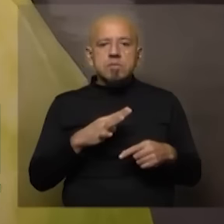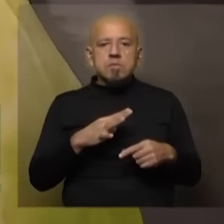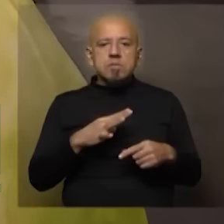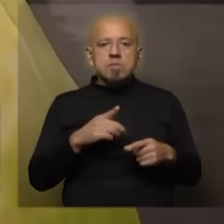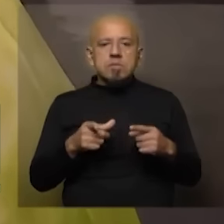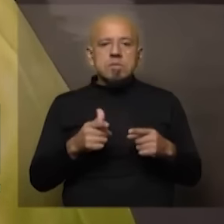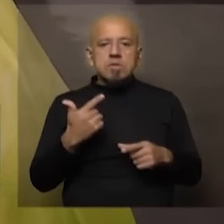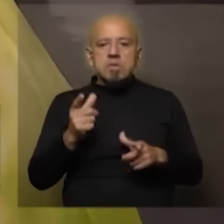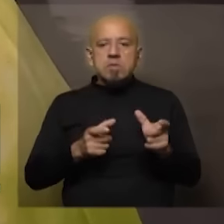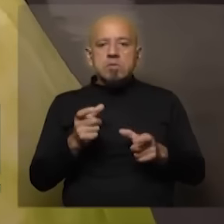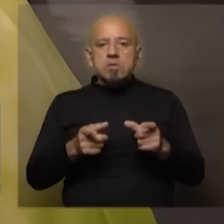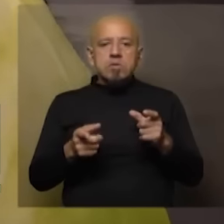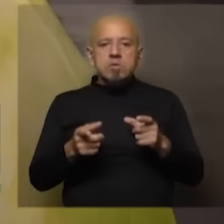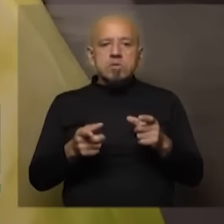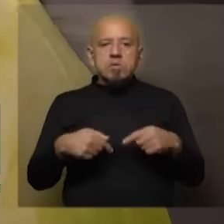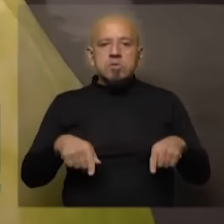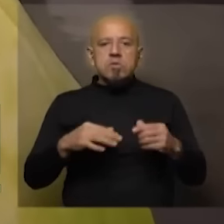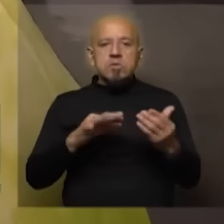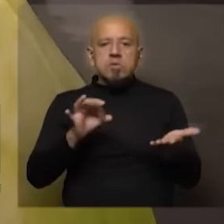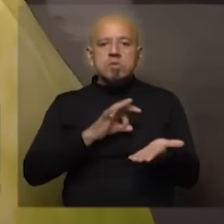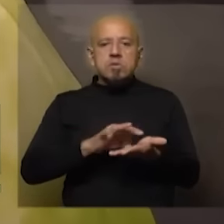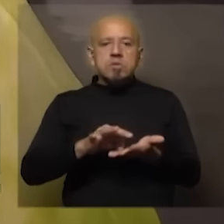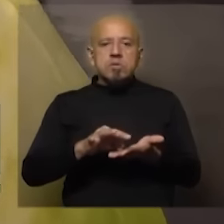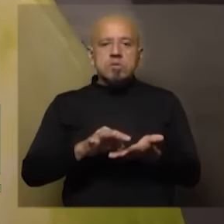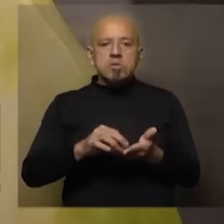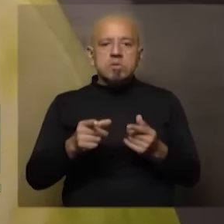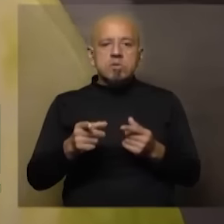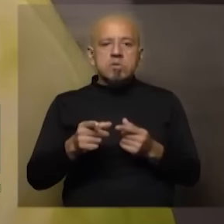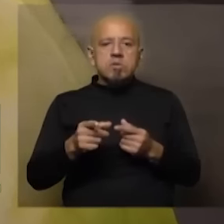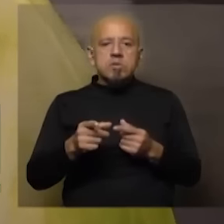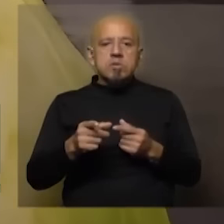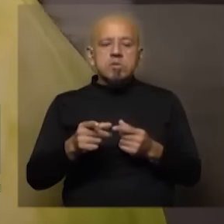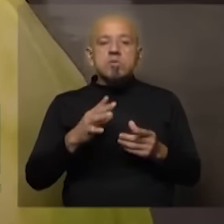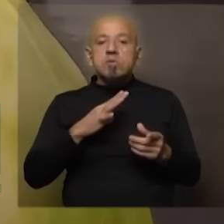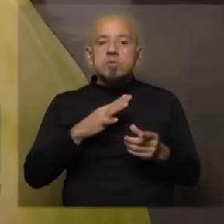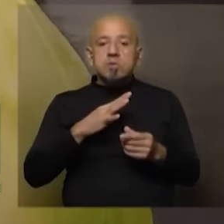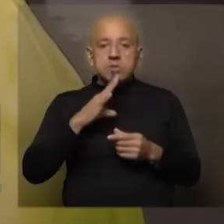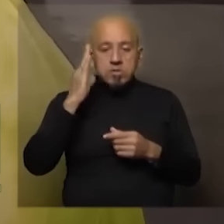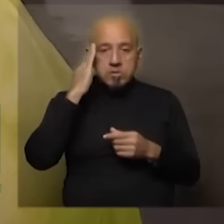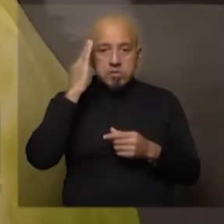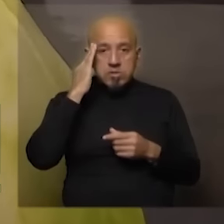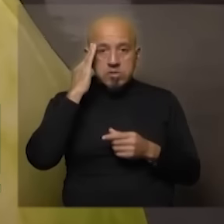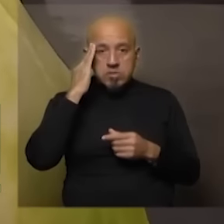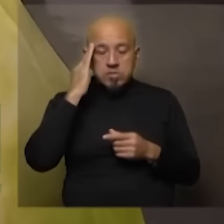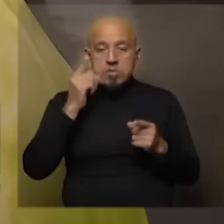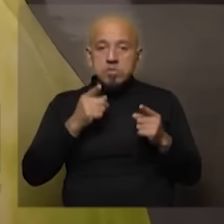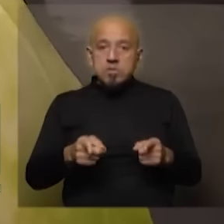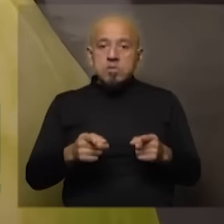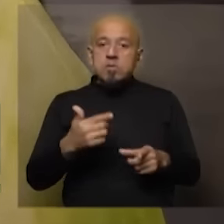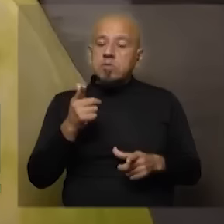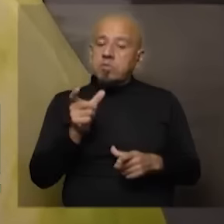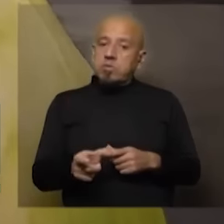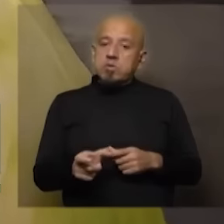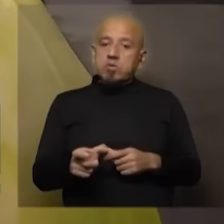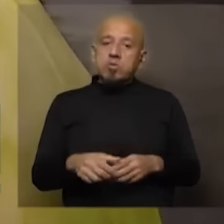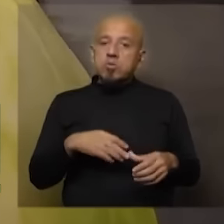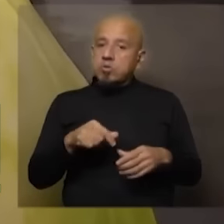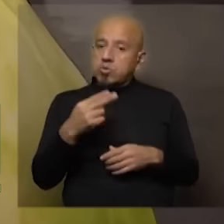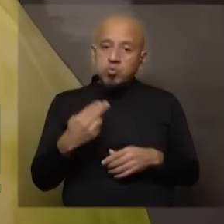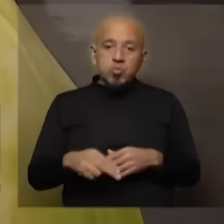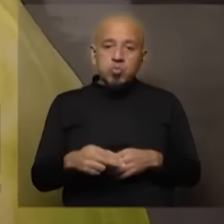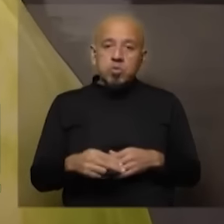las personas que están en oferta de servicios sexuales o a las trabajadoras sexuales, que tengan muy, pero muy en cuenta que se están metiendo con personas que nunca, pero